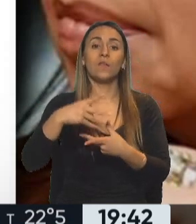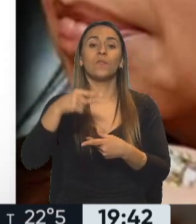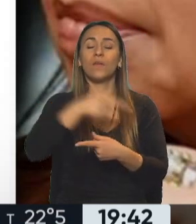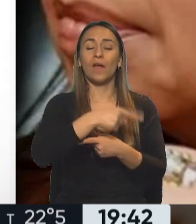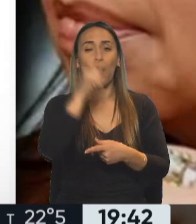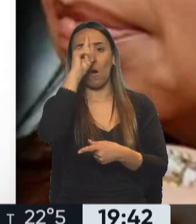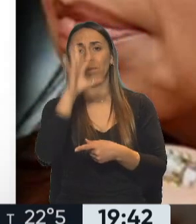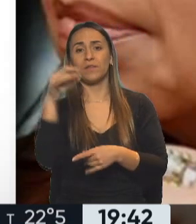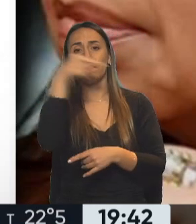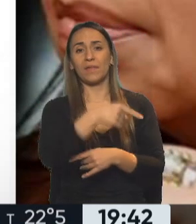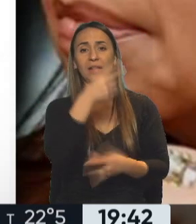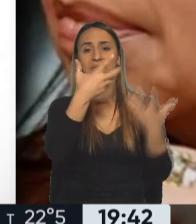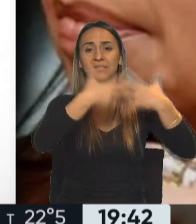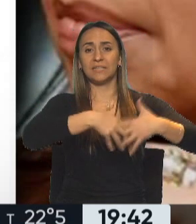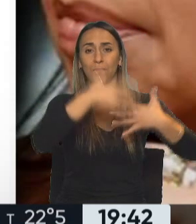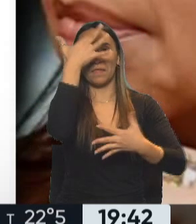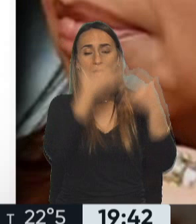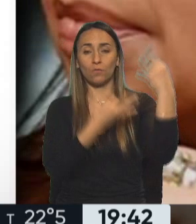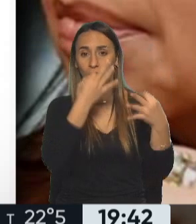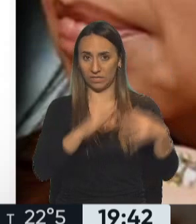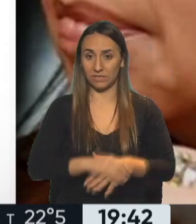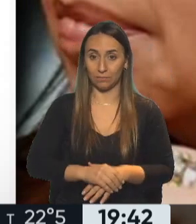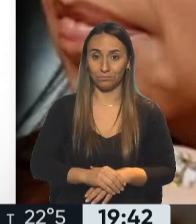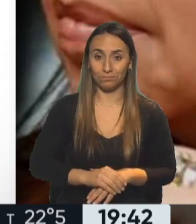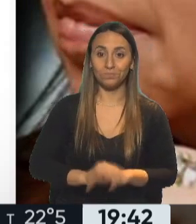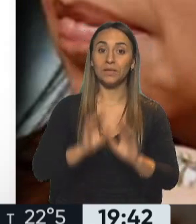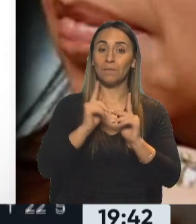de justicia y en el desempeño del Ministerio Público Fiscal. Ahí están los fiscales diciendo lo propio.